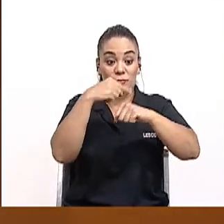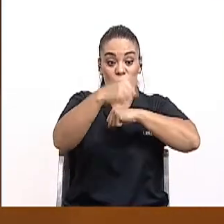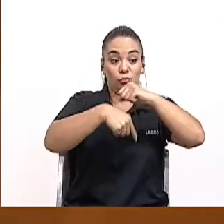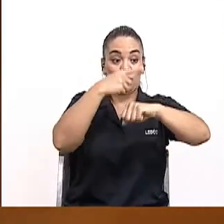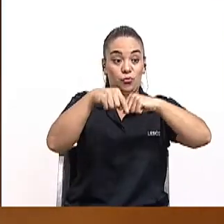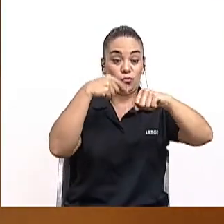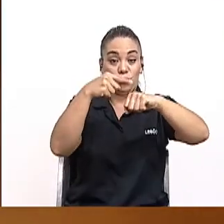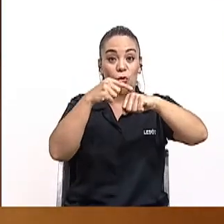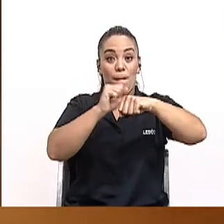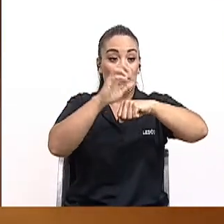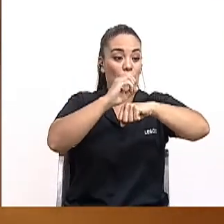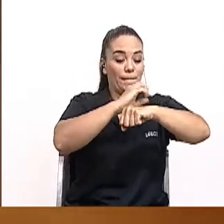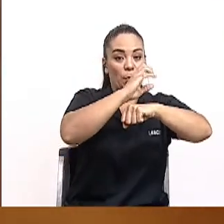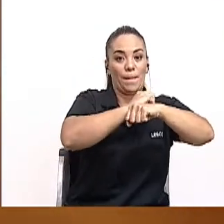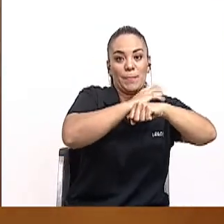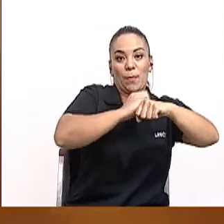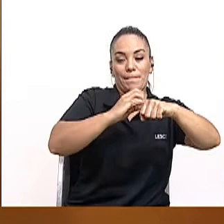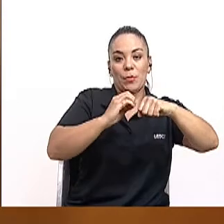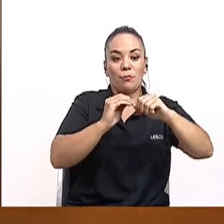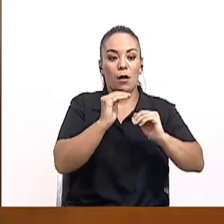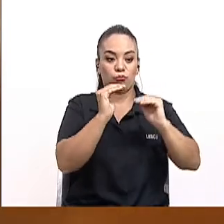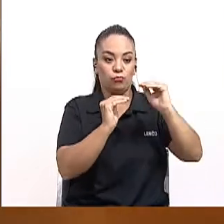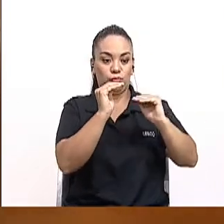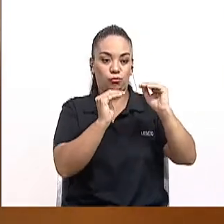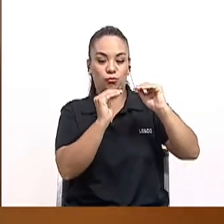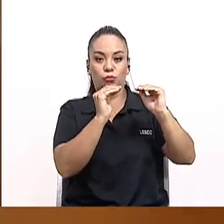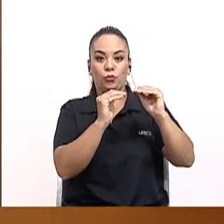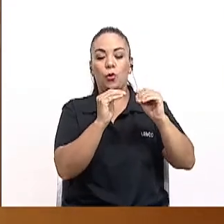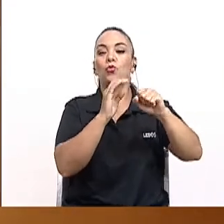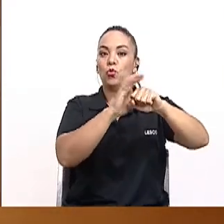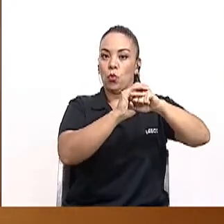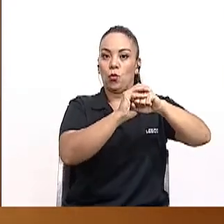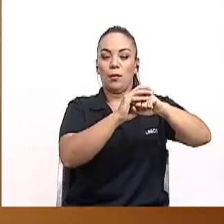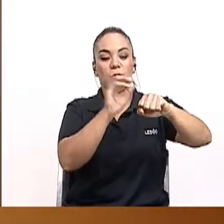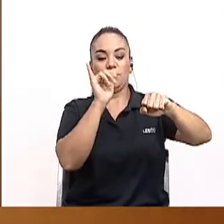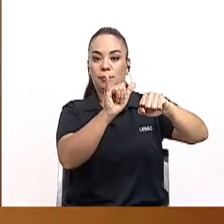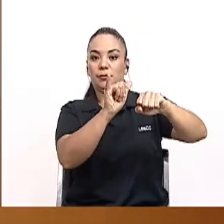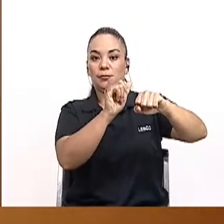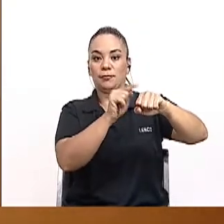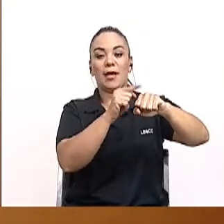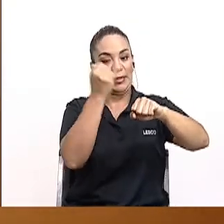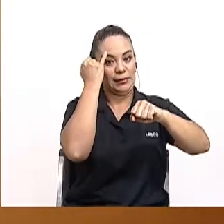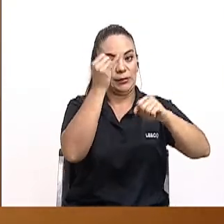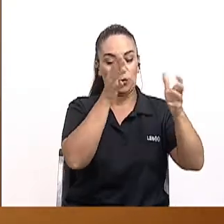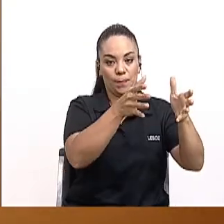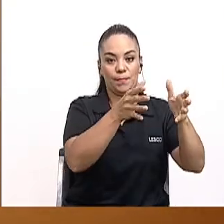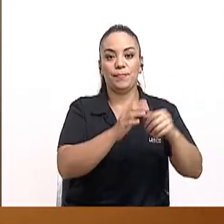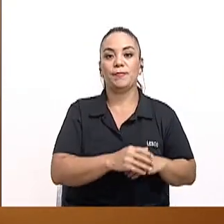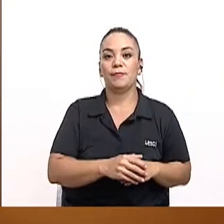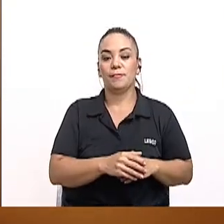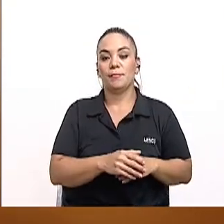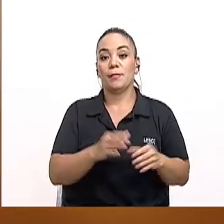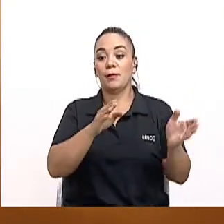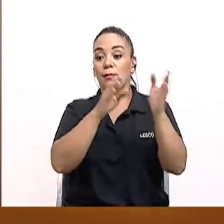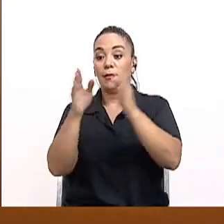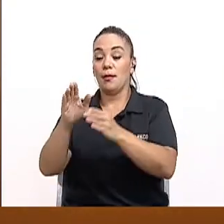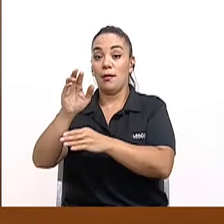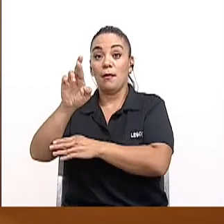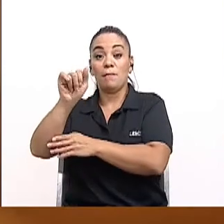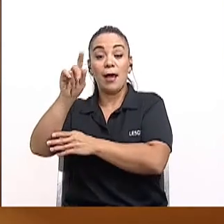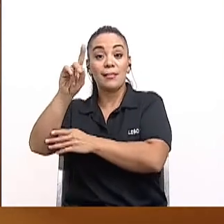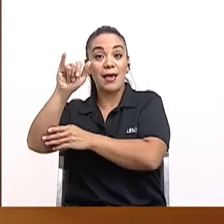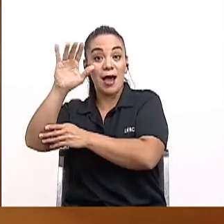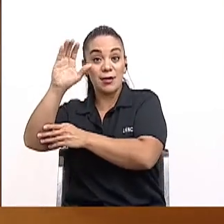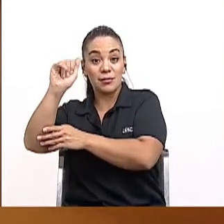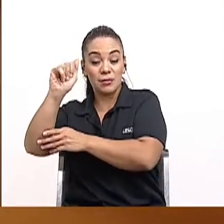y convertirse en núcleos más estables. Eso es lo que buscan los isótopos radiactivos. Y ya conocimos que la radiación se genera